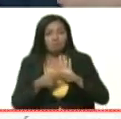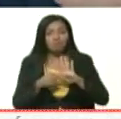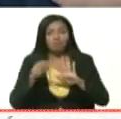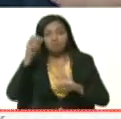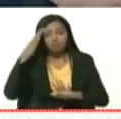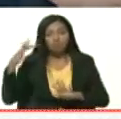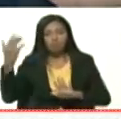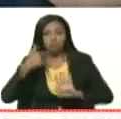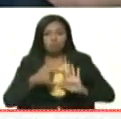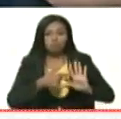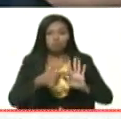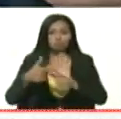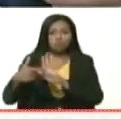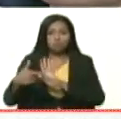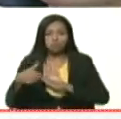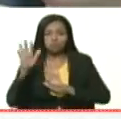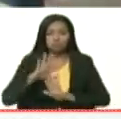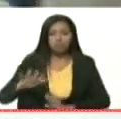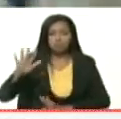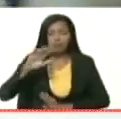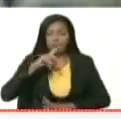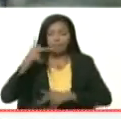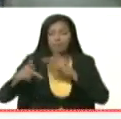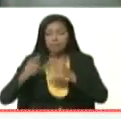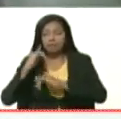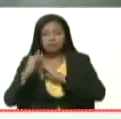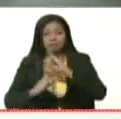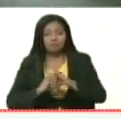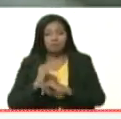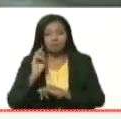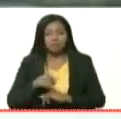sueños y sus políticas internacionales.